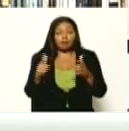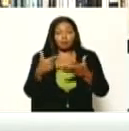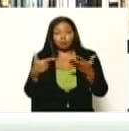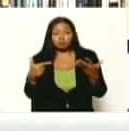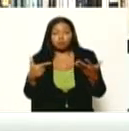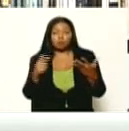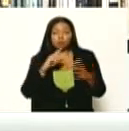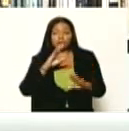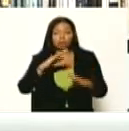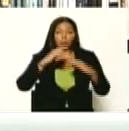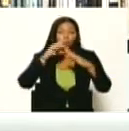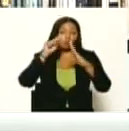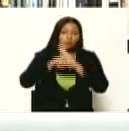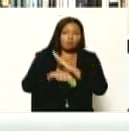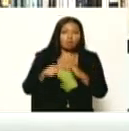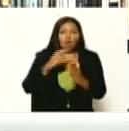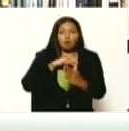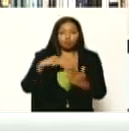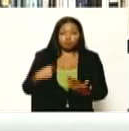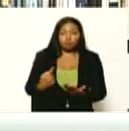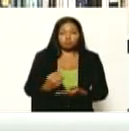que nos tenían bloqueados.